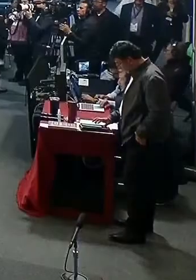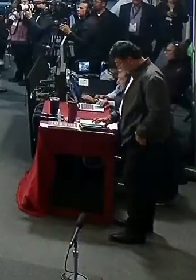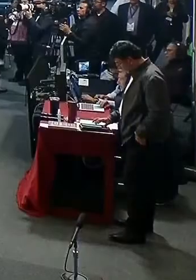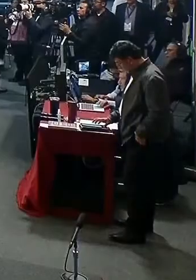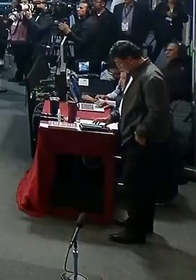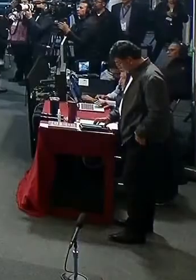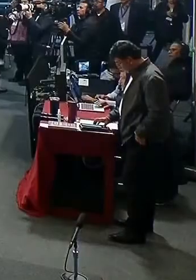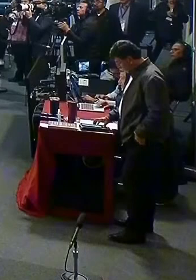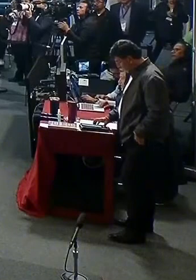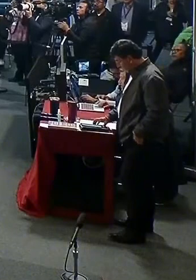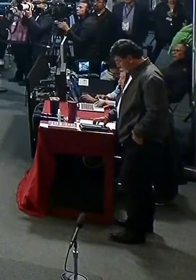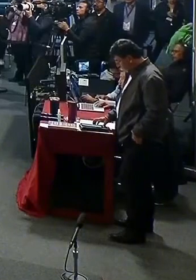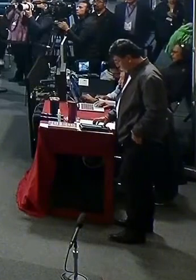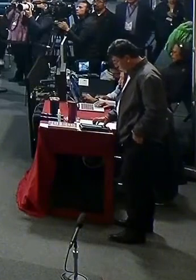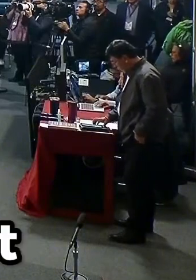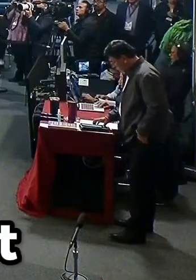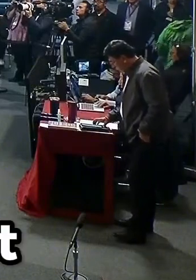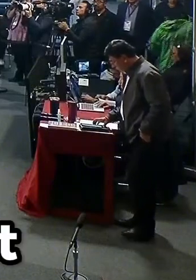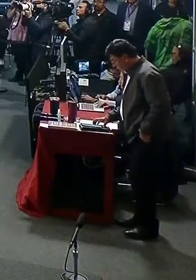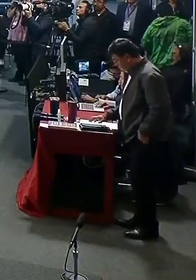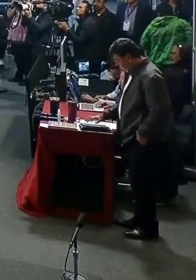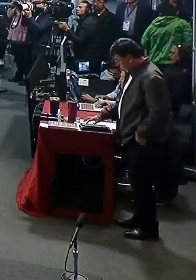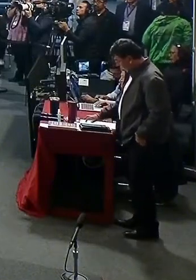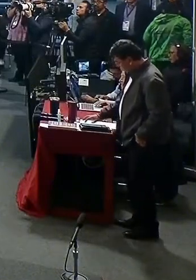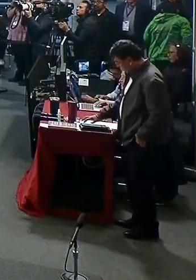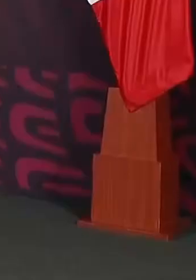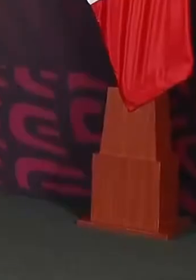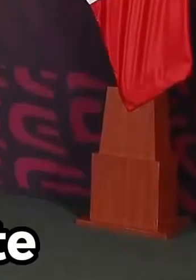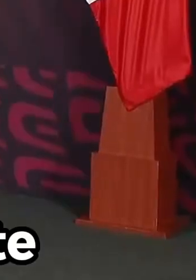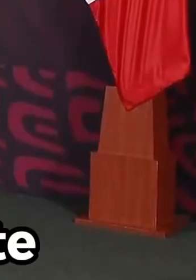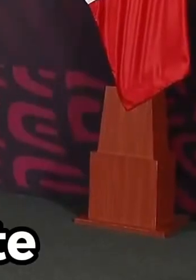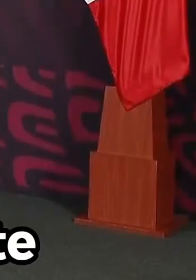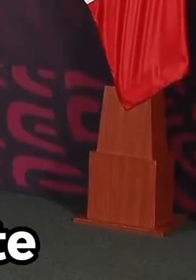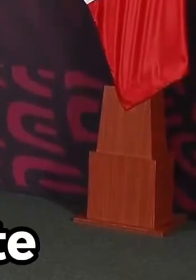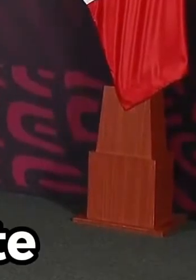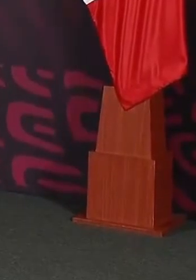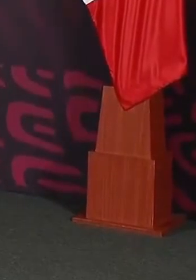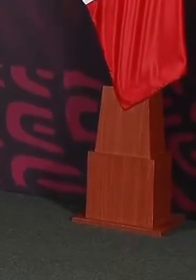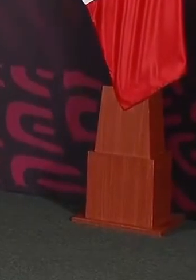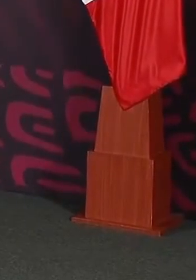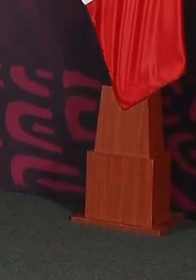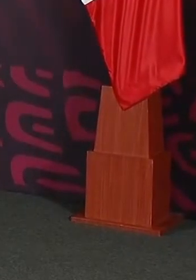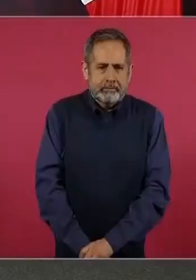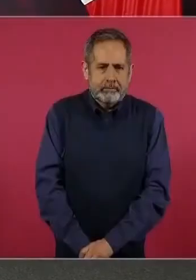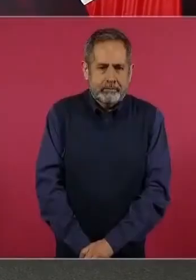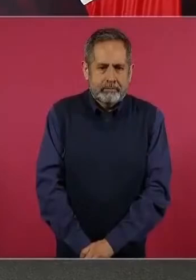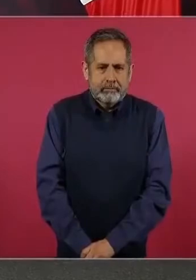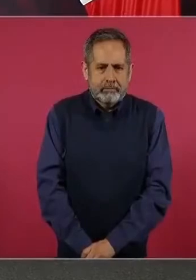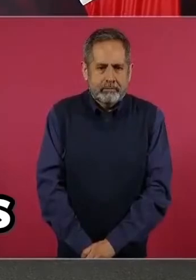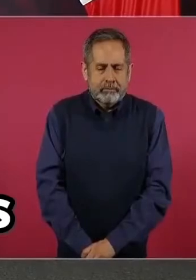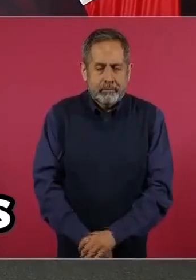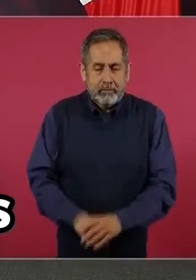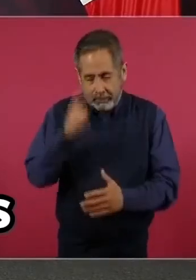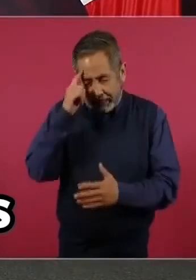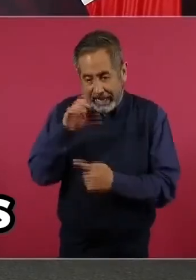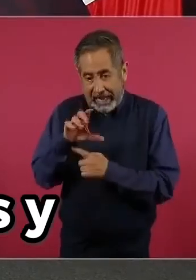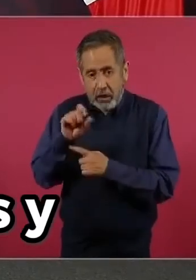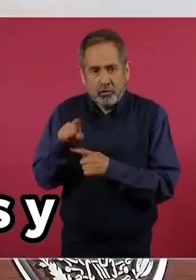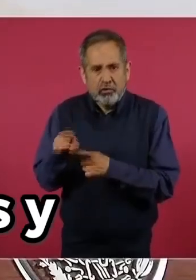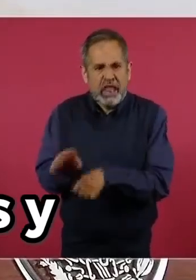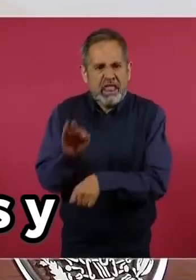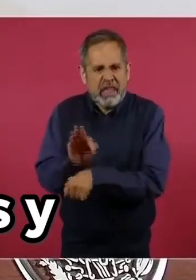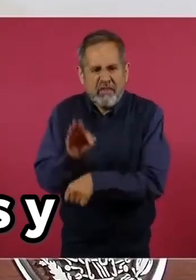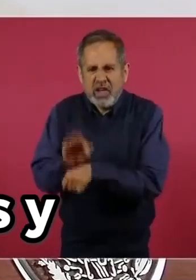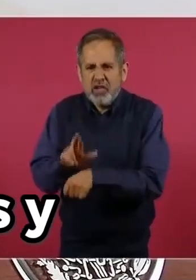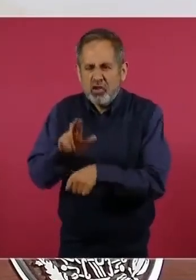Es allá. Para Carlos Poz, periodista independiente, defensor de causas justas